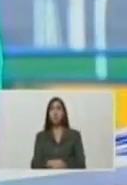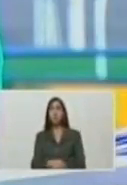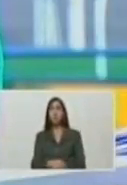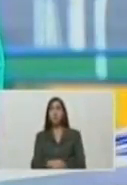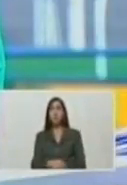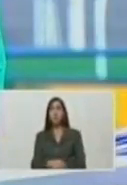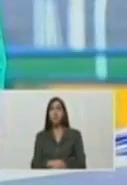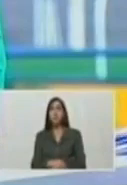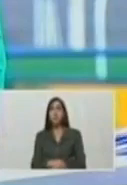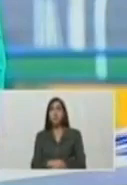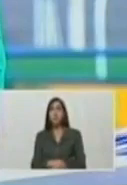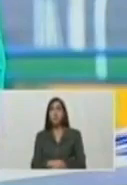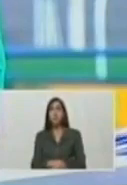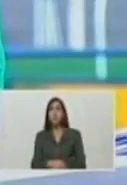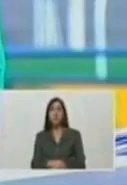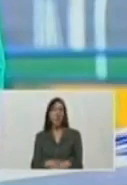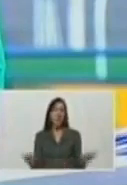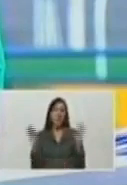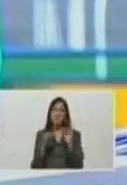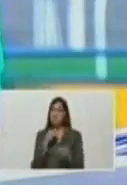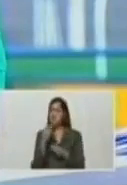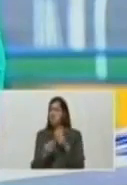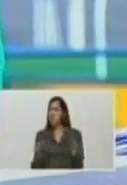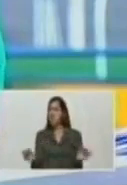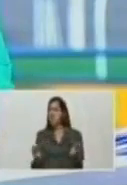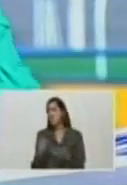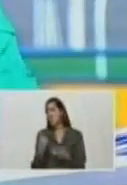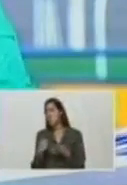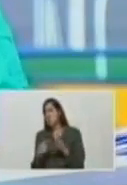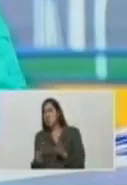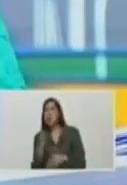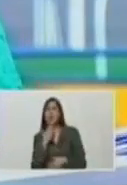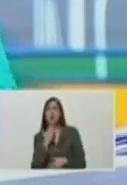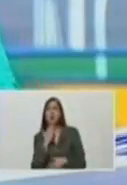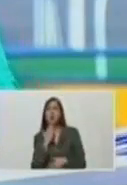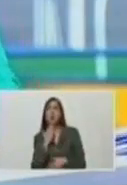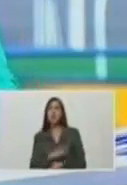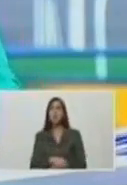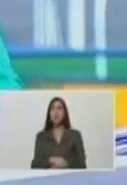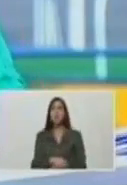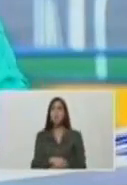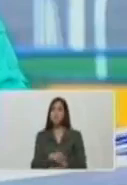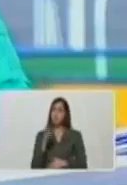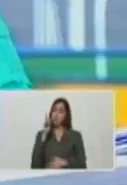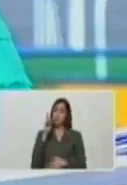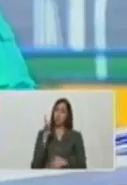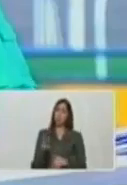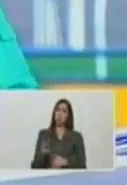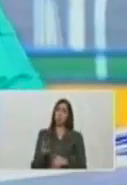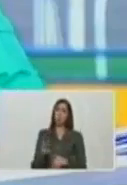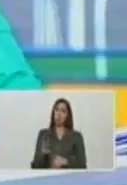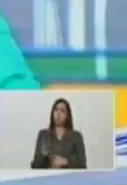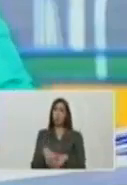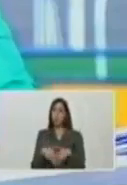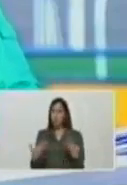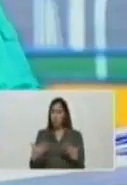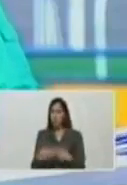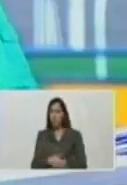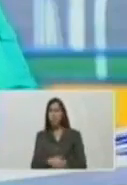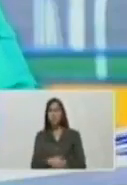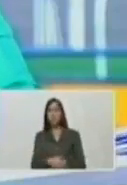entre no hacer nada y hacer algo. Los vi en un tono así